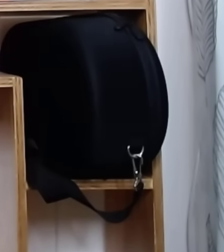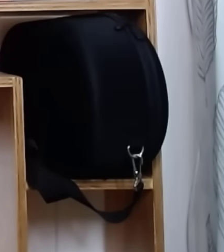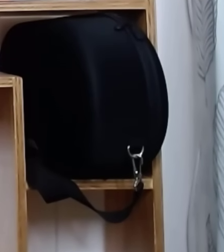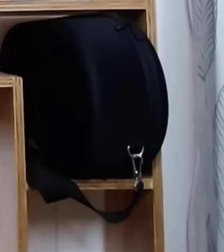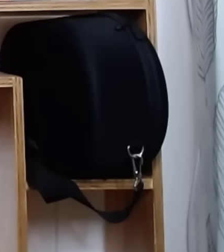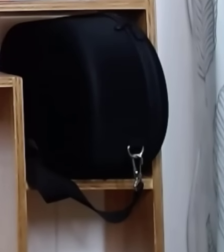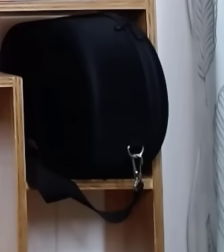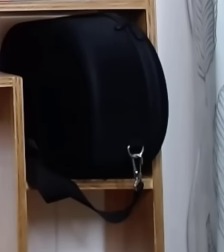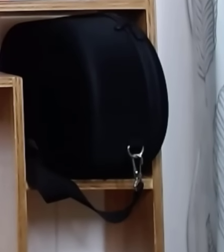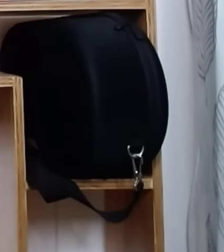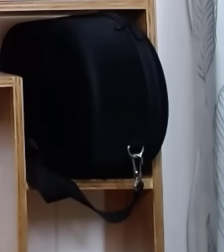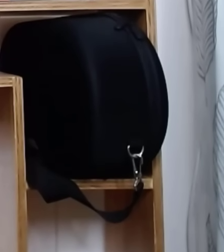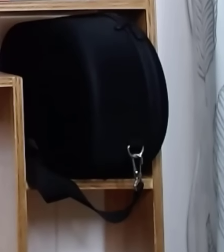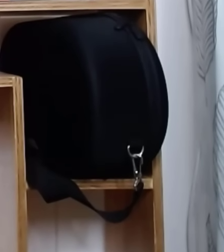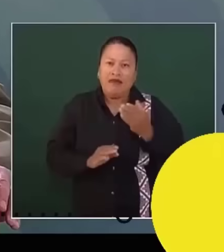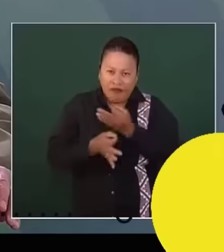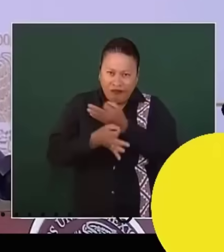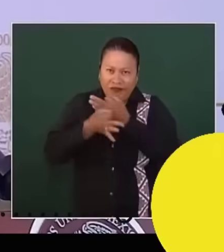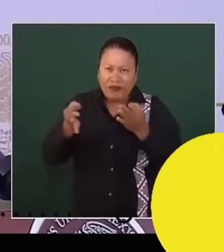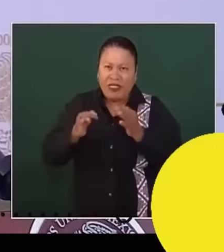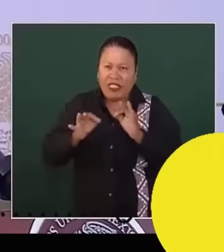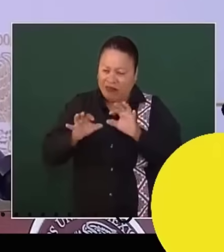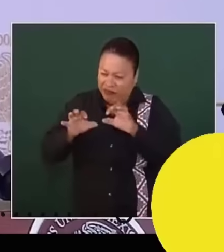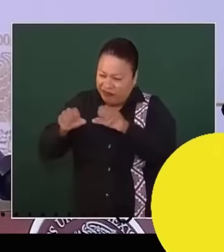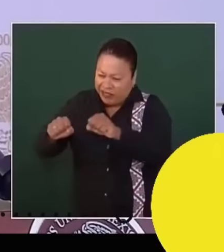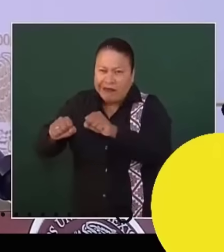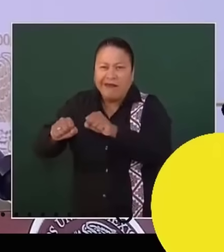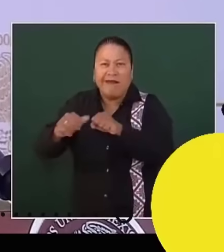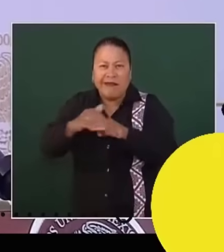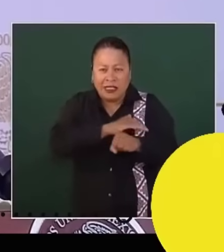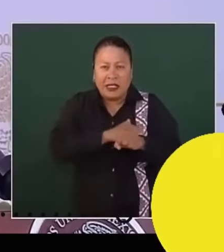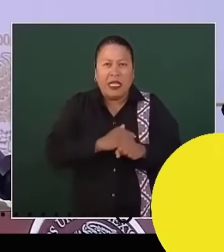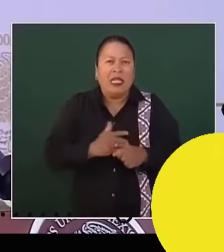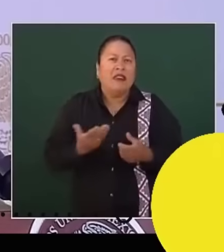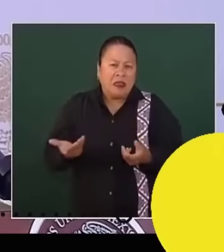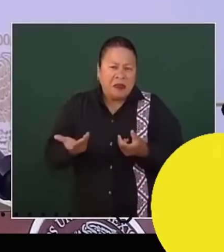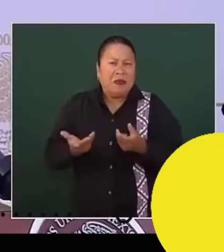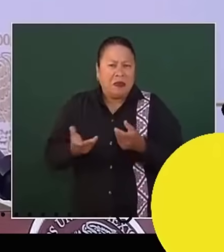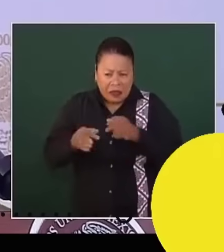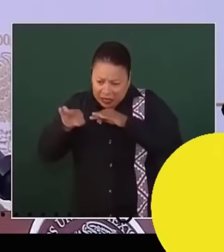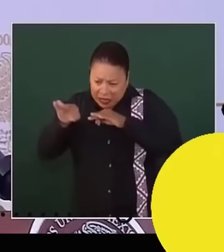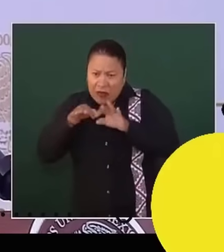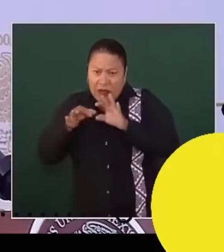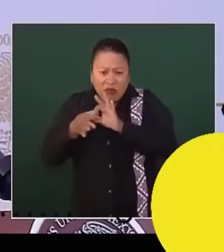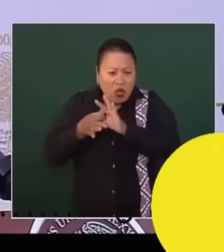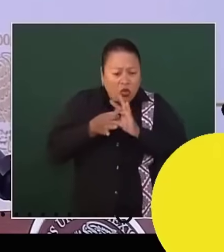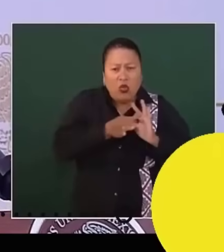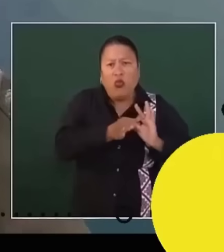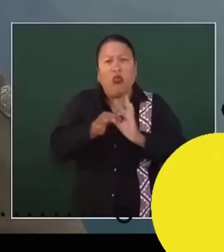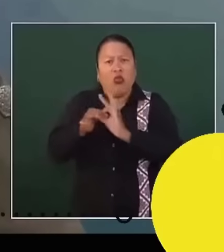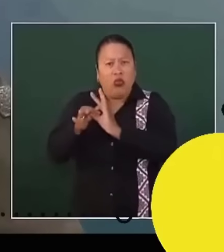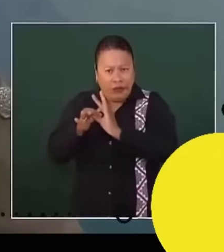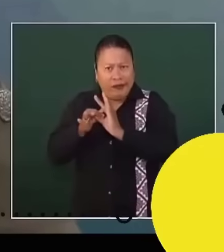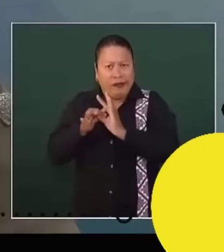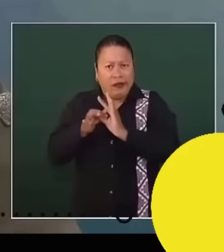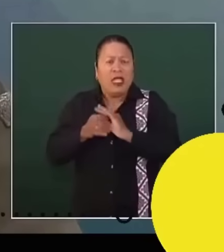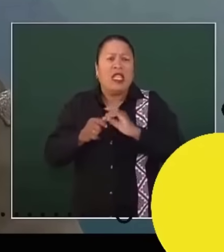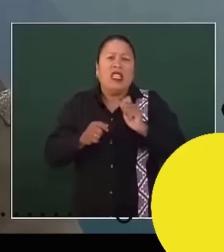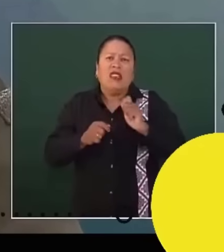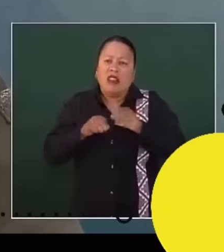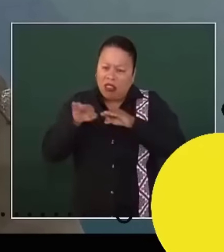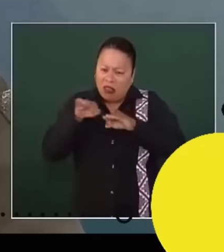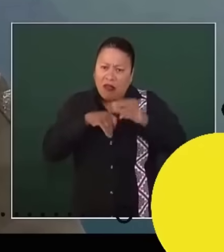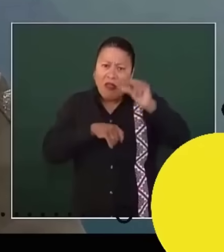y finalmente lograr detenerlo. Es un trabajo conjunto, un trabajo que se realizó de